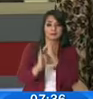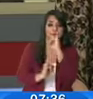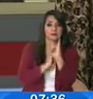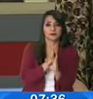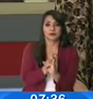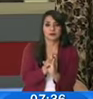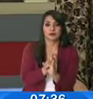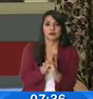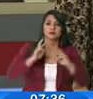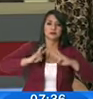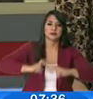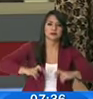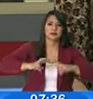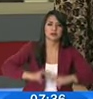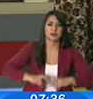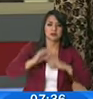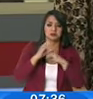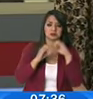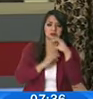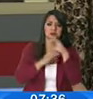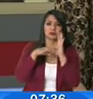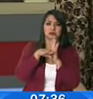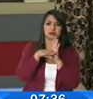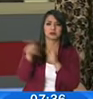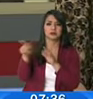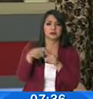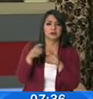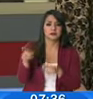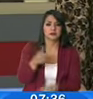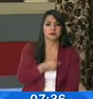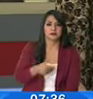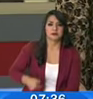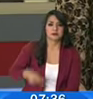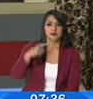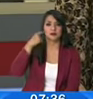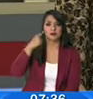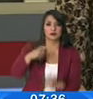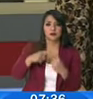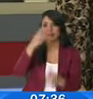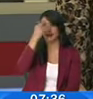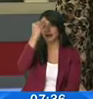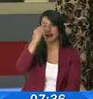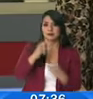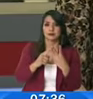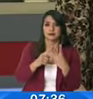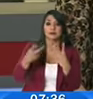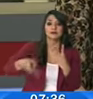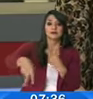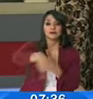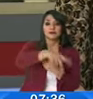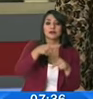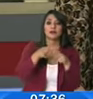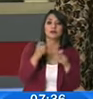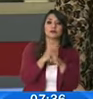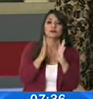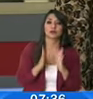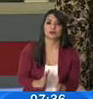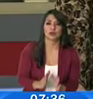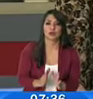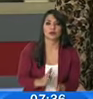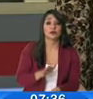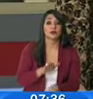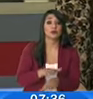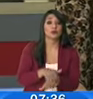internacional para que se investiguen movimientos económicos del expresidente Rafael Correa, Jorge Glass y de más de una docena de exfuncionarios